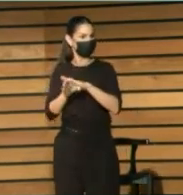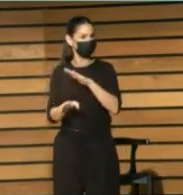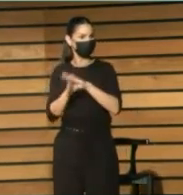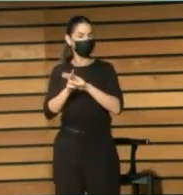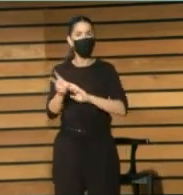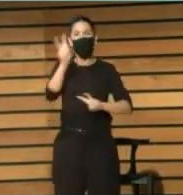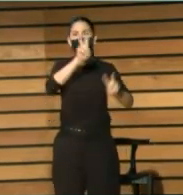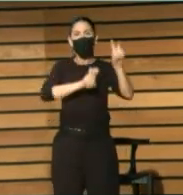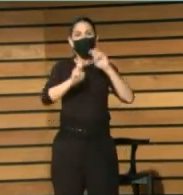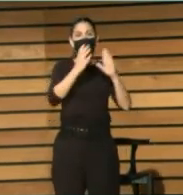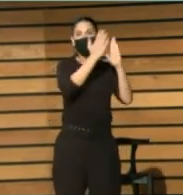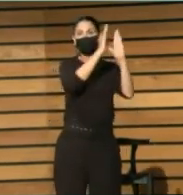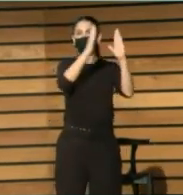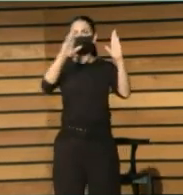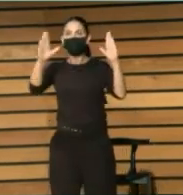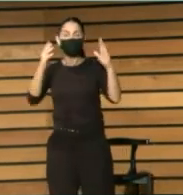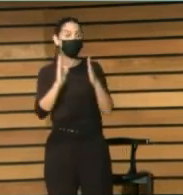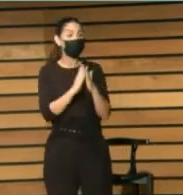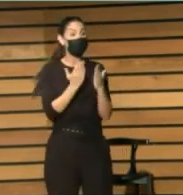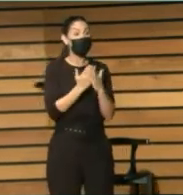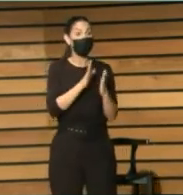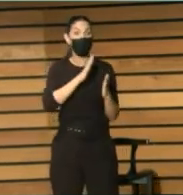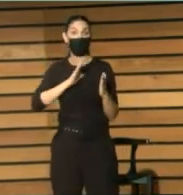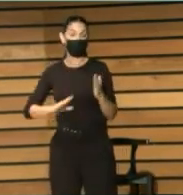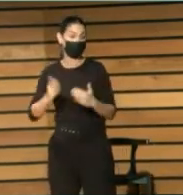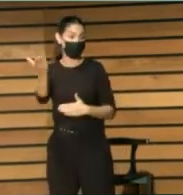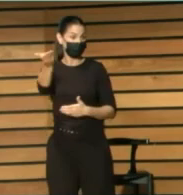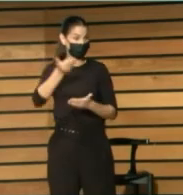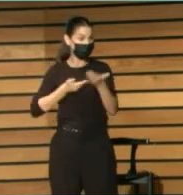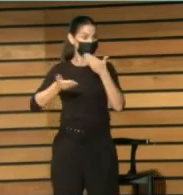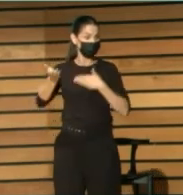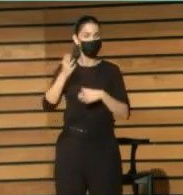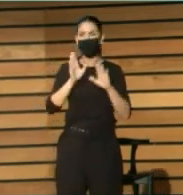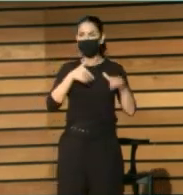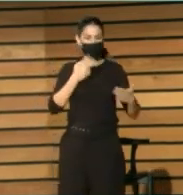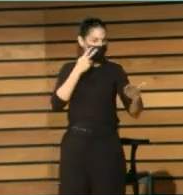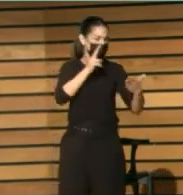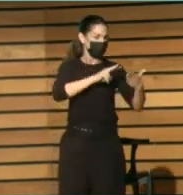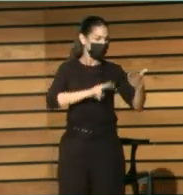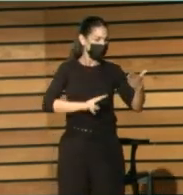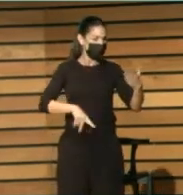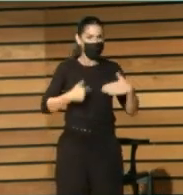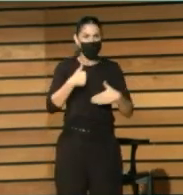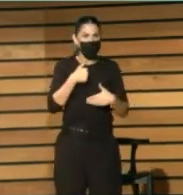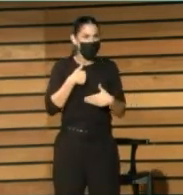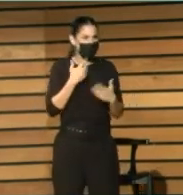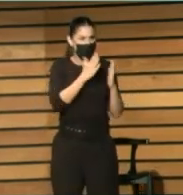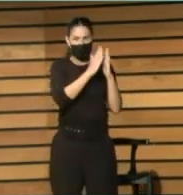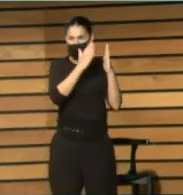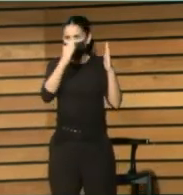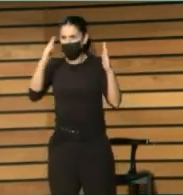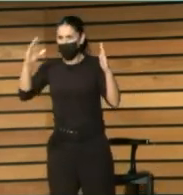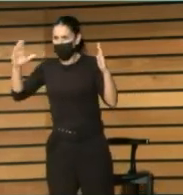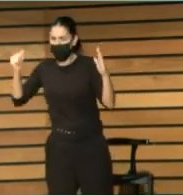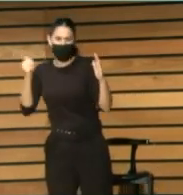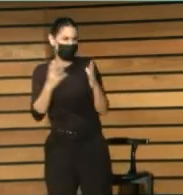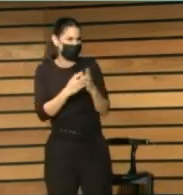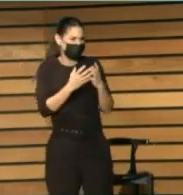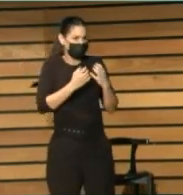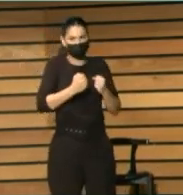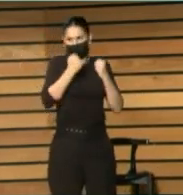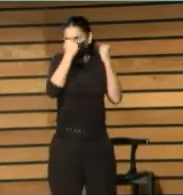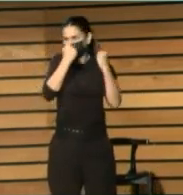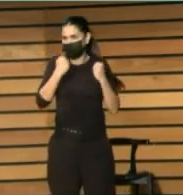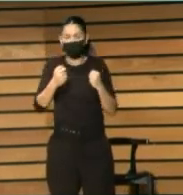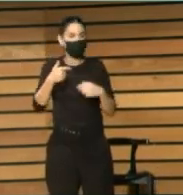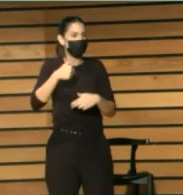estanterías ajenas libros prestados, y me hice un lector. Y llegué a tener tantos libros como memoria, y nunca jamás he dejado